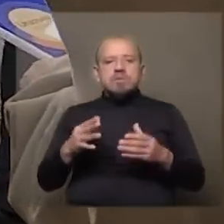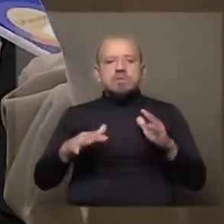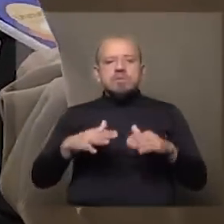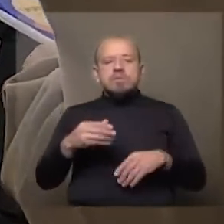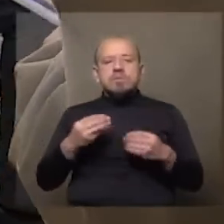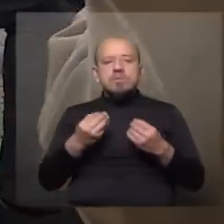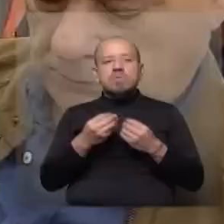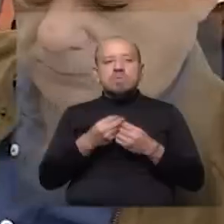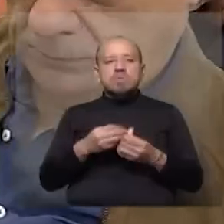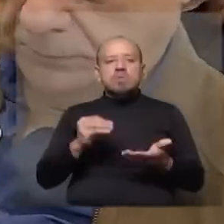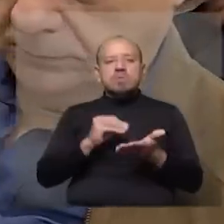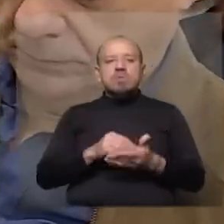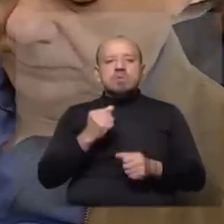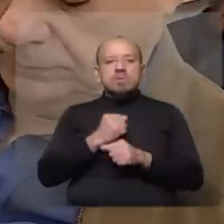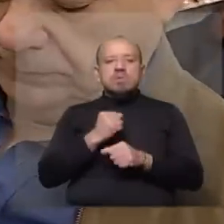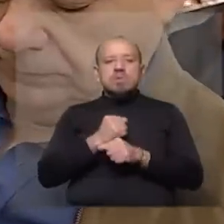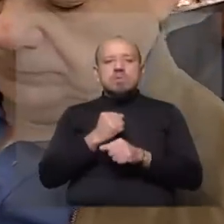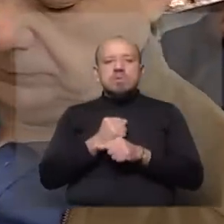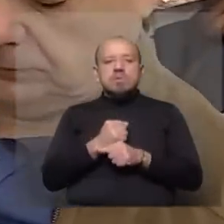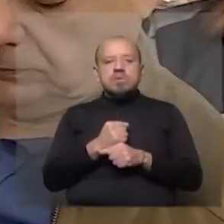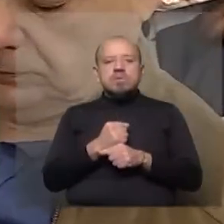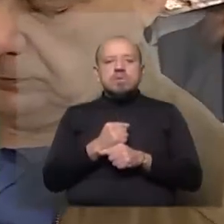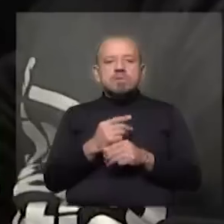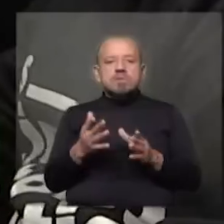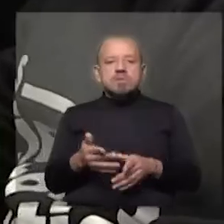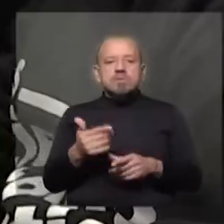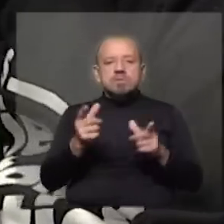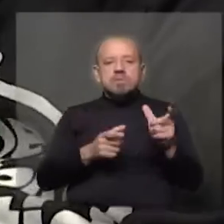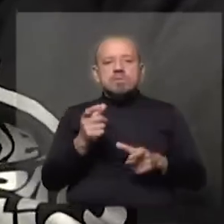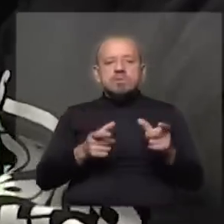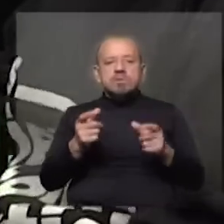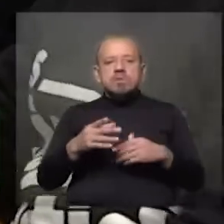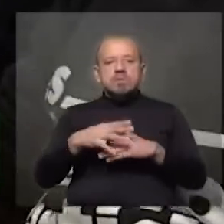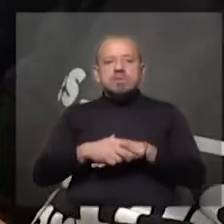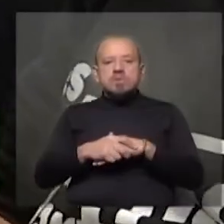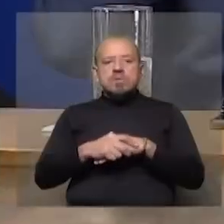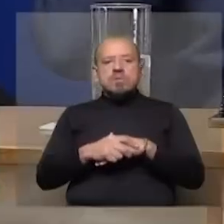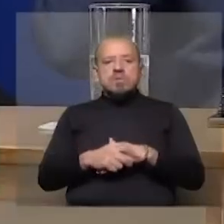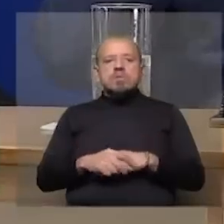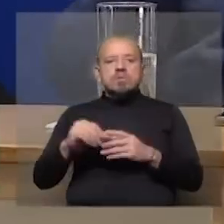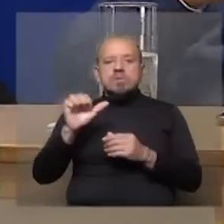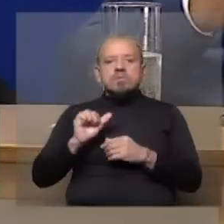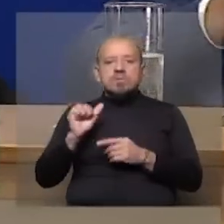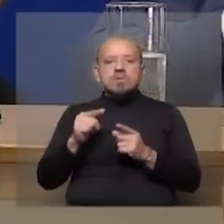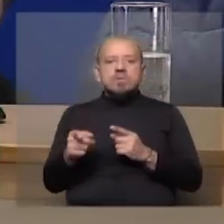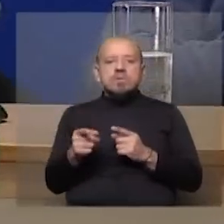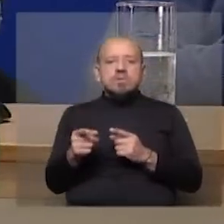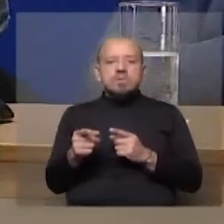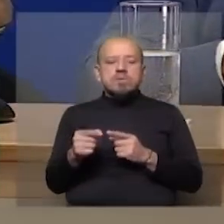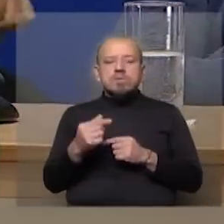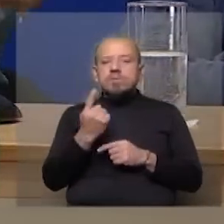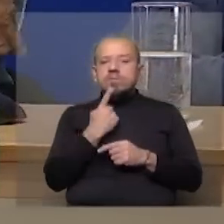adiciones en trabajadores trabajadoras vecinos vecinas amigos empresarios este